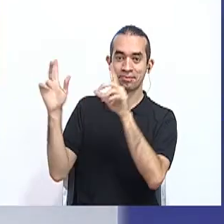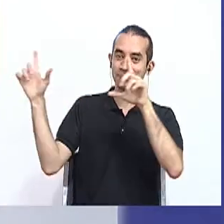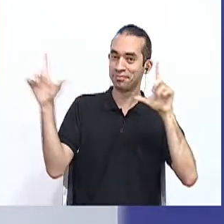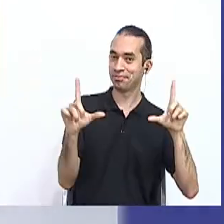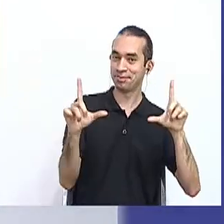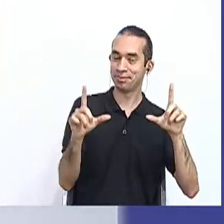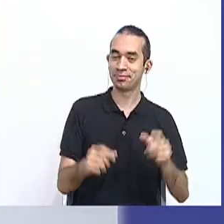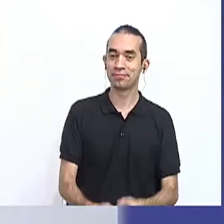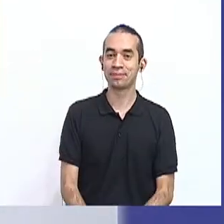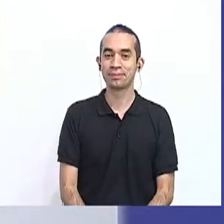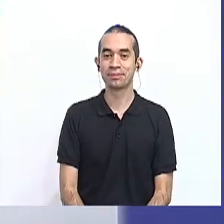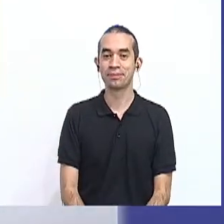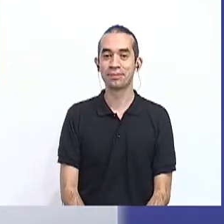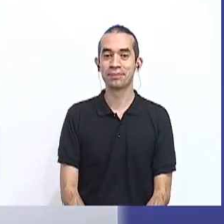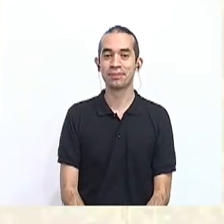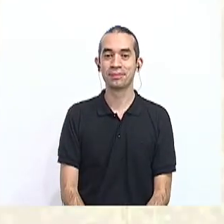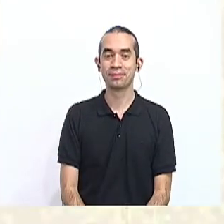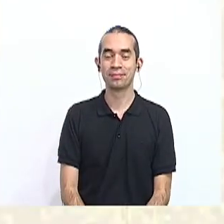presentación.